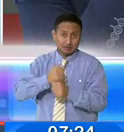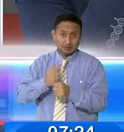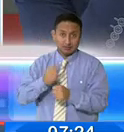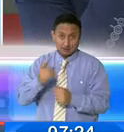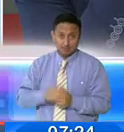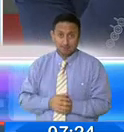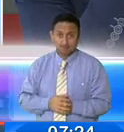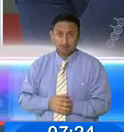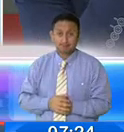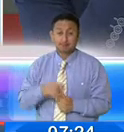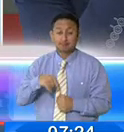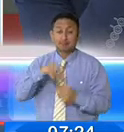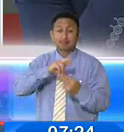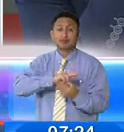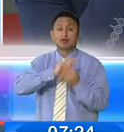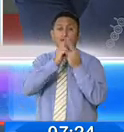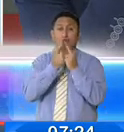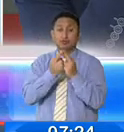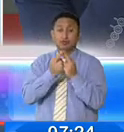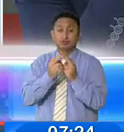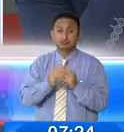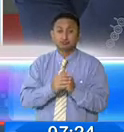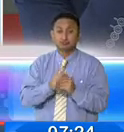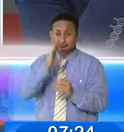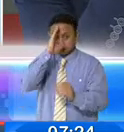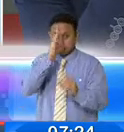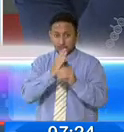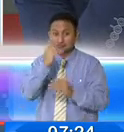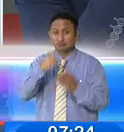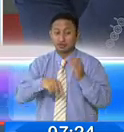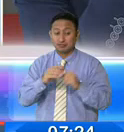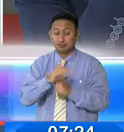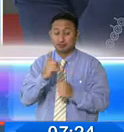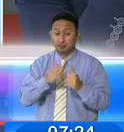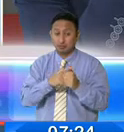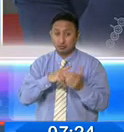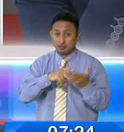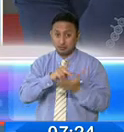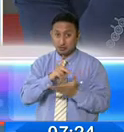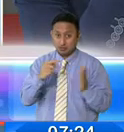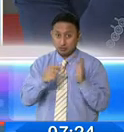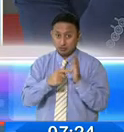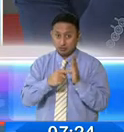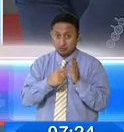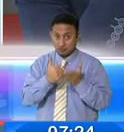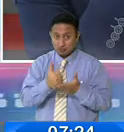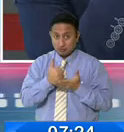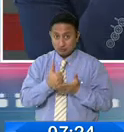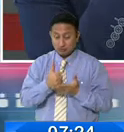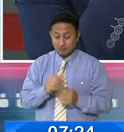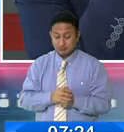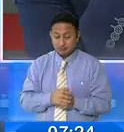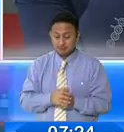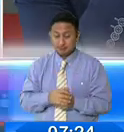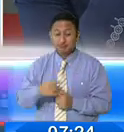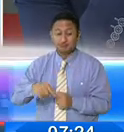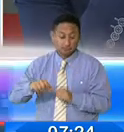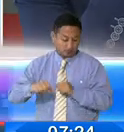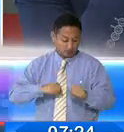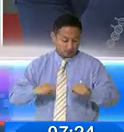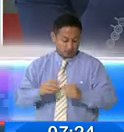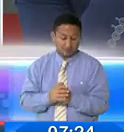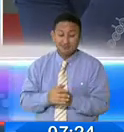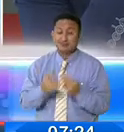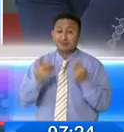estas reformas lo que van a buscar es, con incentivos tributarios, con acciones afirmativas y además